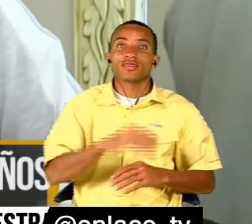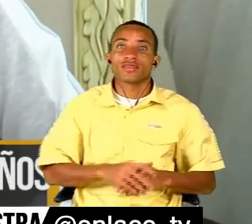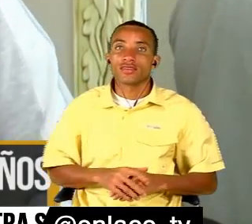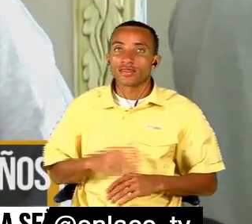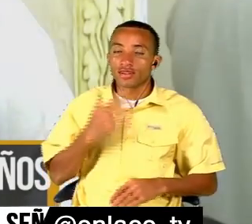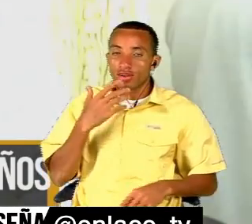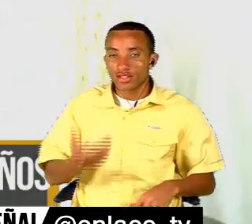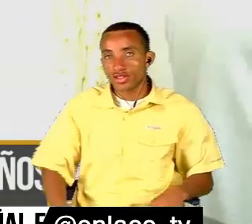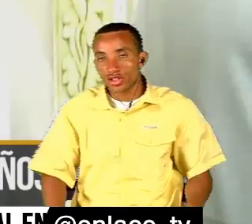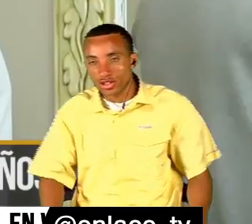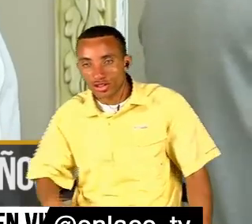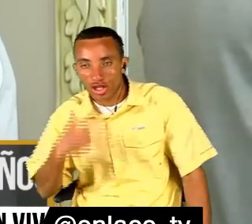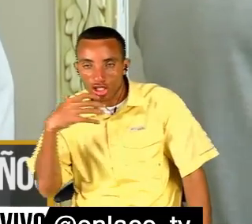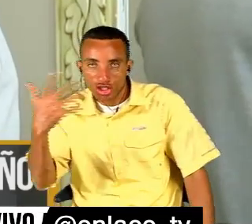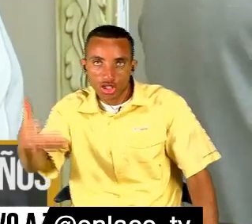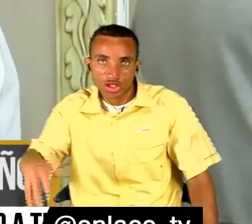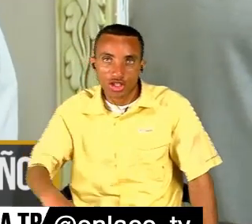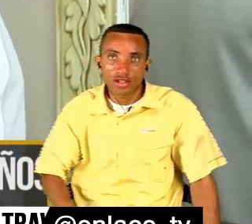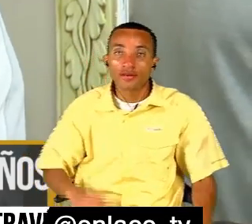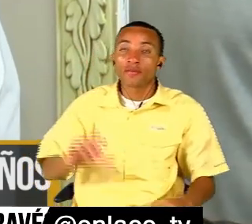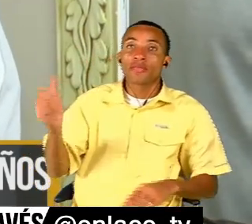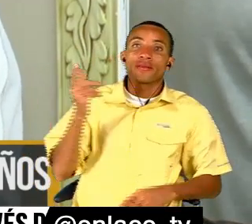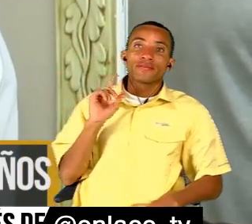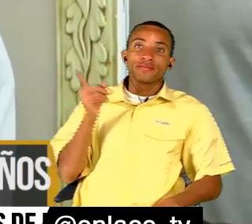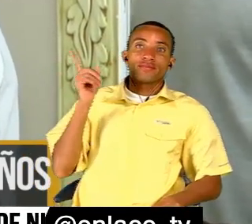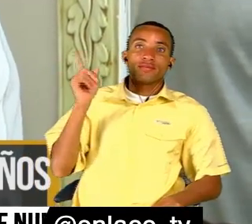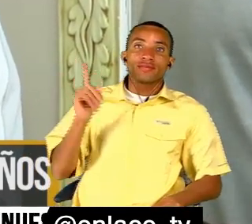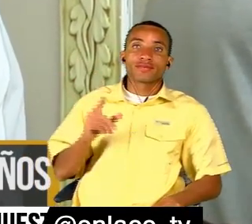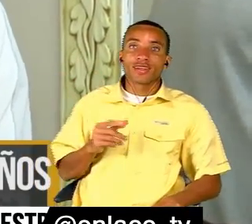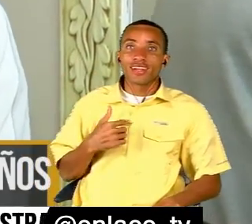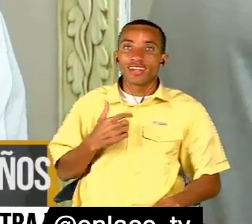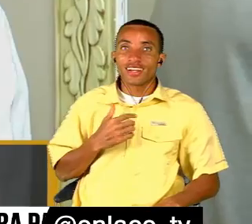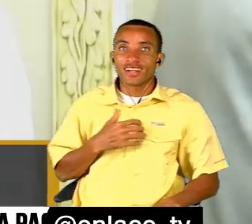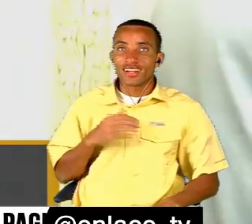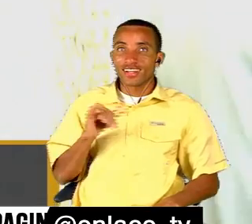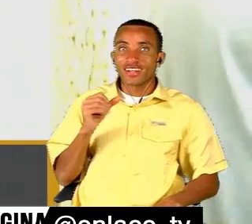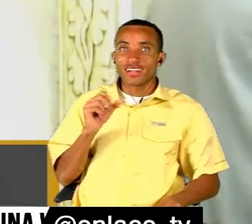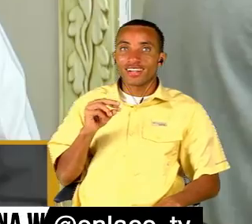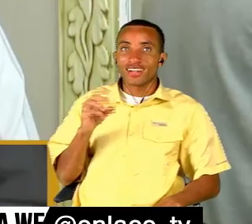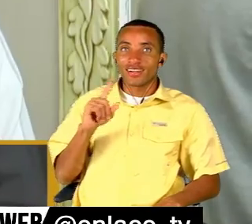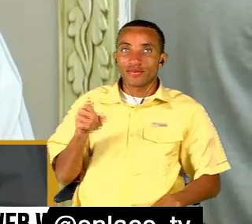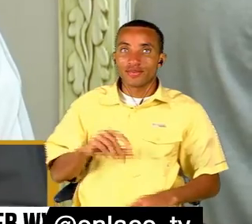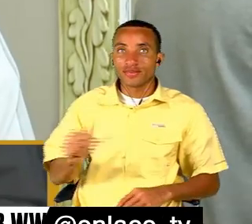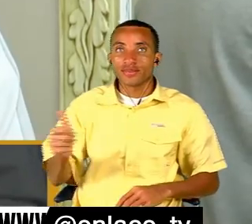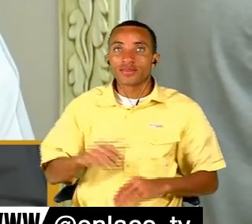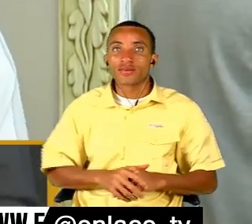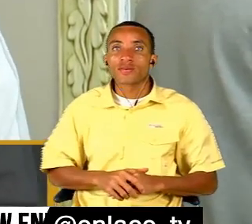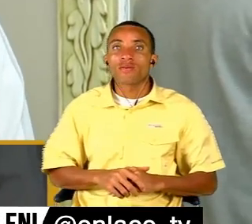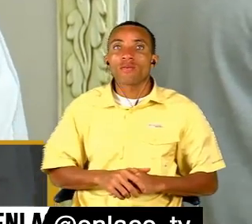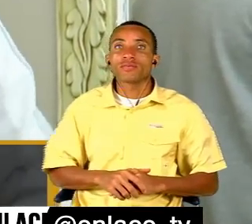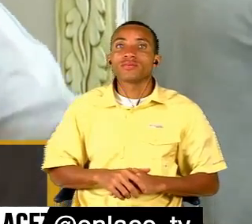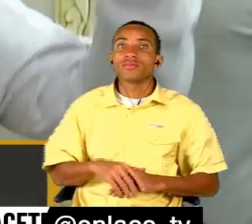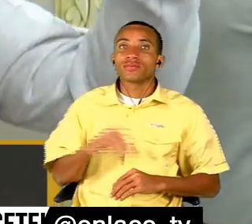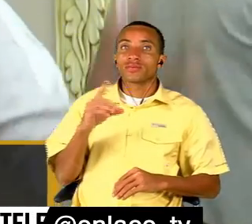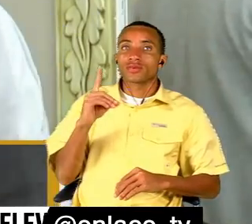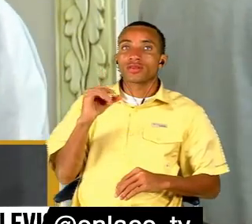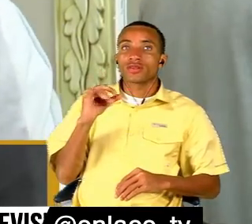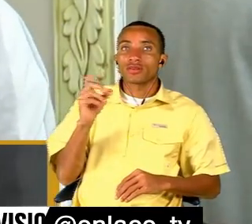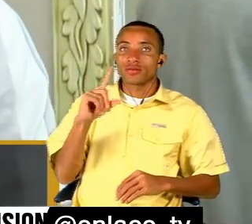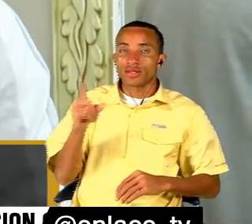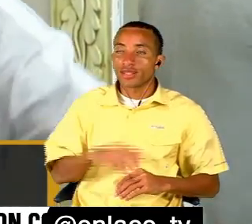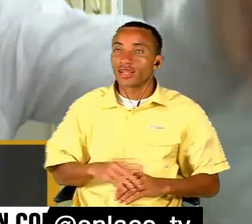Faustino también vas a ver. James se ríe cuando se presenta. Mucho gusto, James Rodríguez. Va a estar Diomedes Díaz. A todos